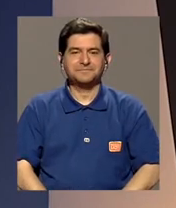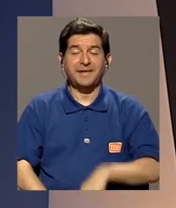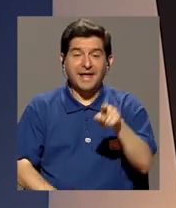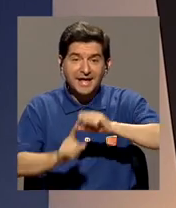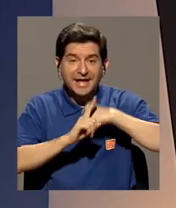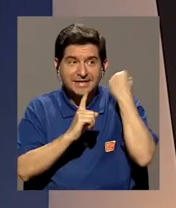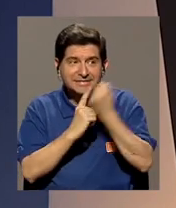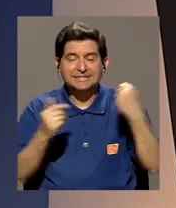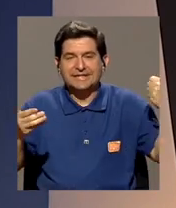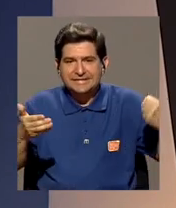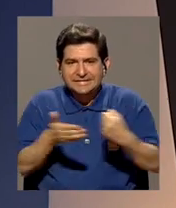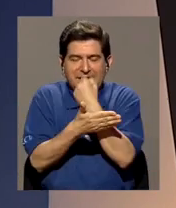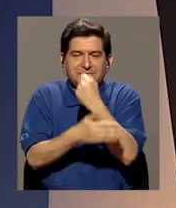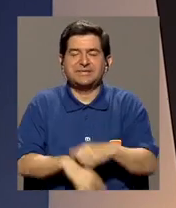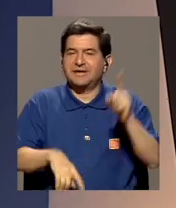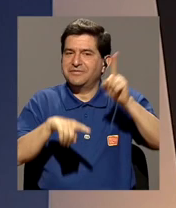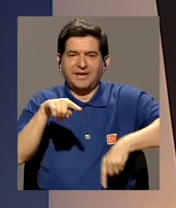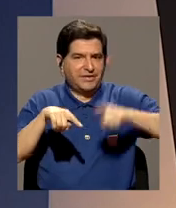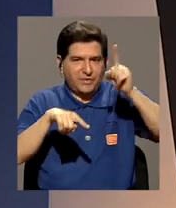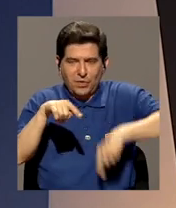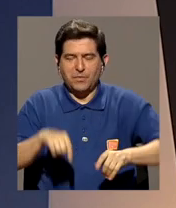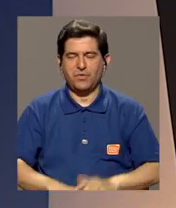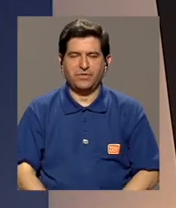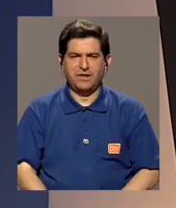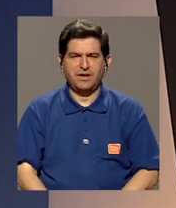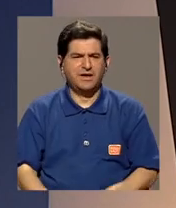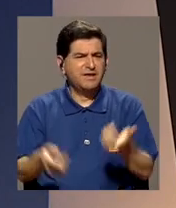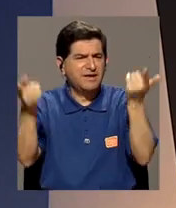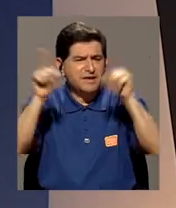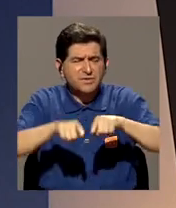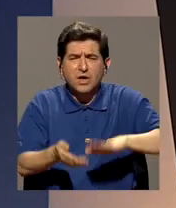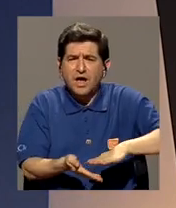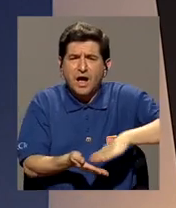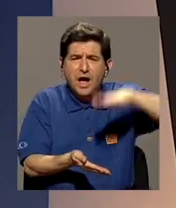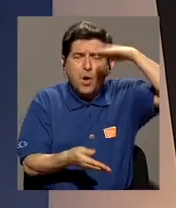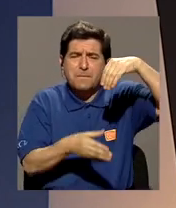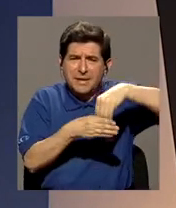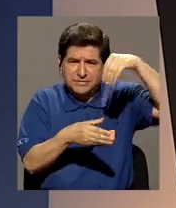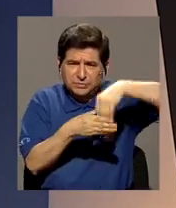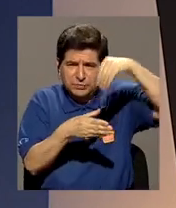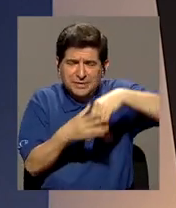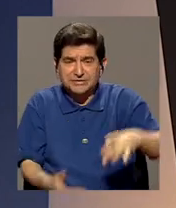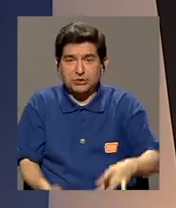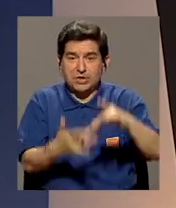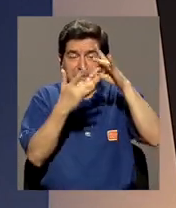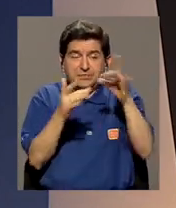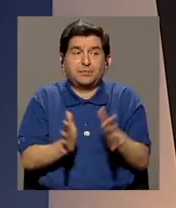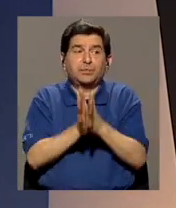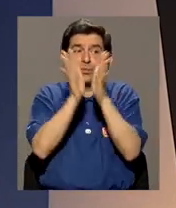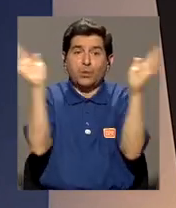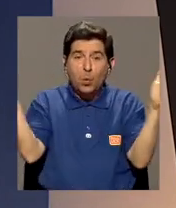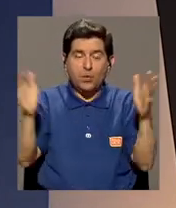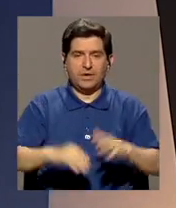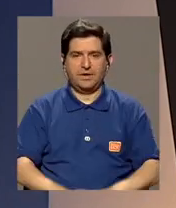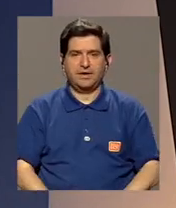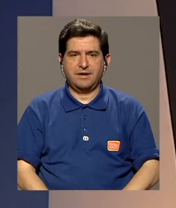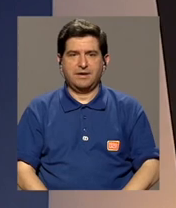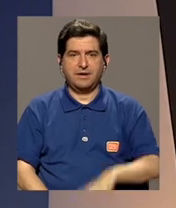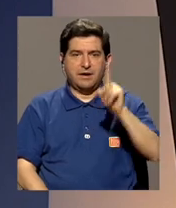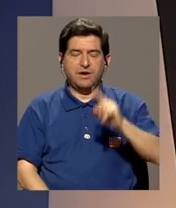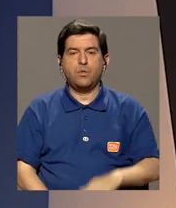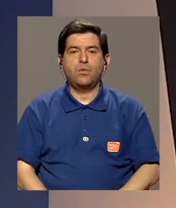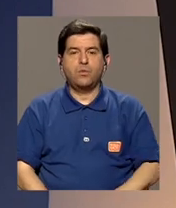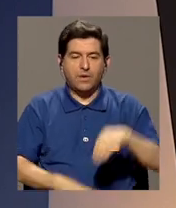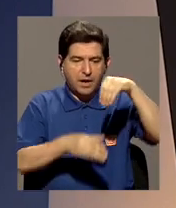y esto lamentablemente no se logró y más bien lo que se dio fue un incremento en inversiones especialmente públicas hay un aporte